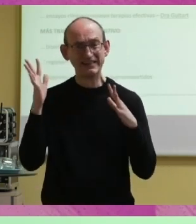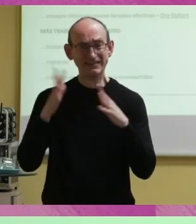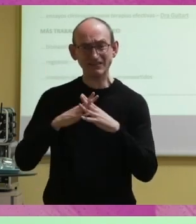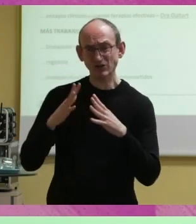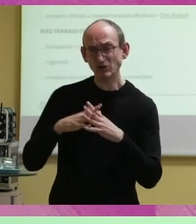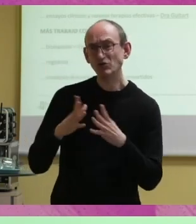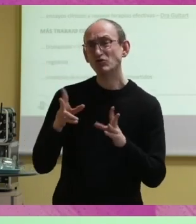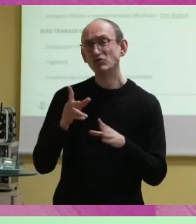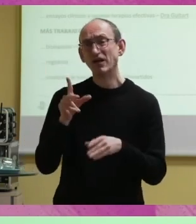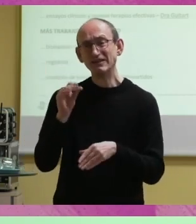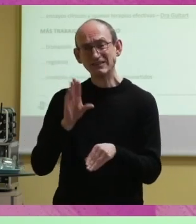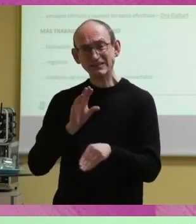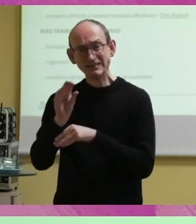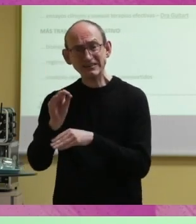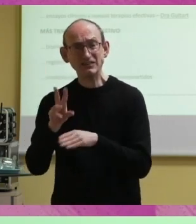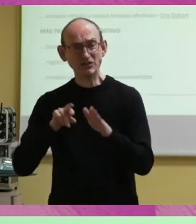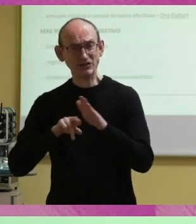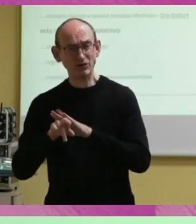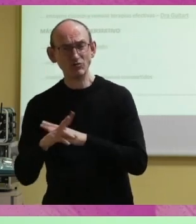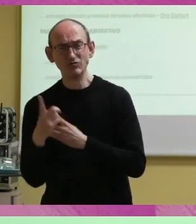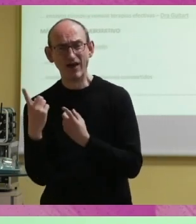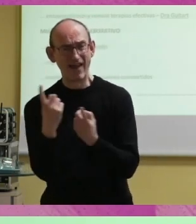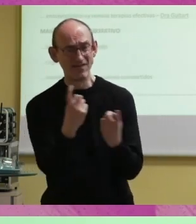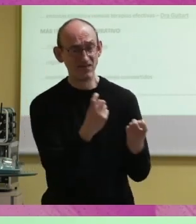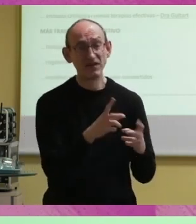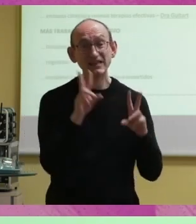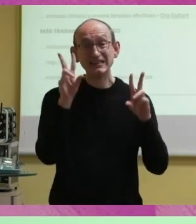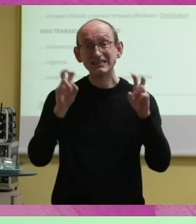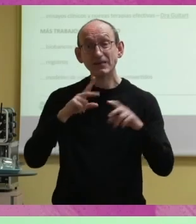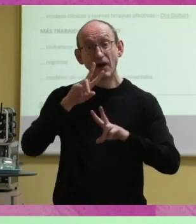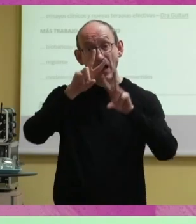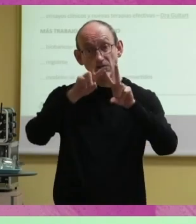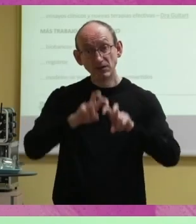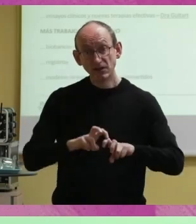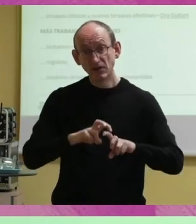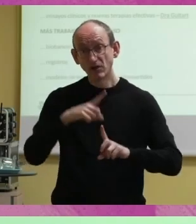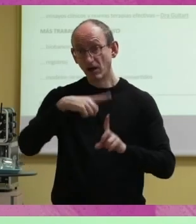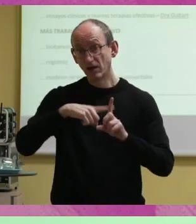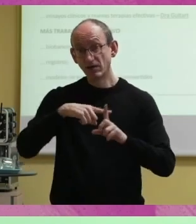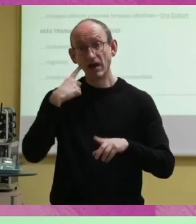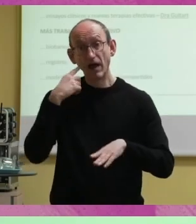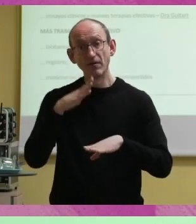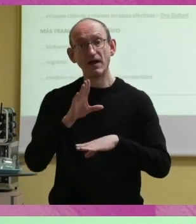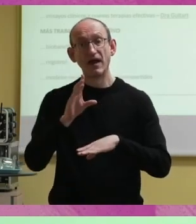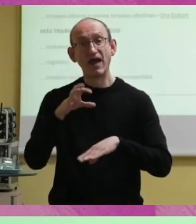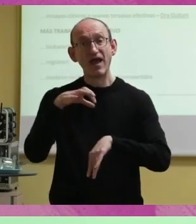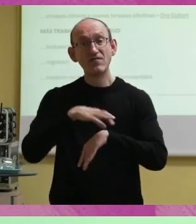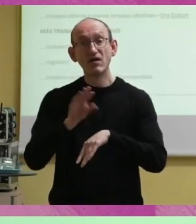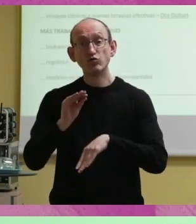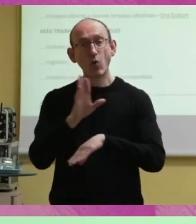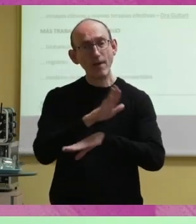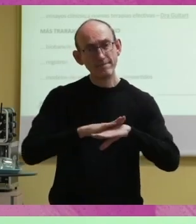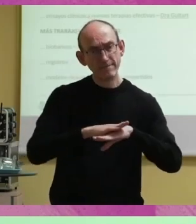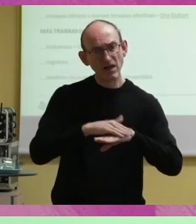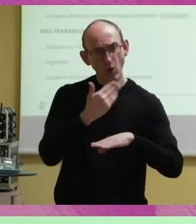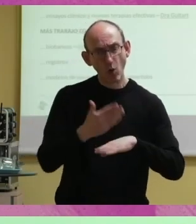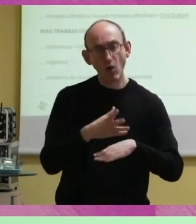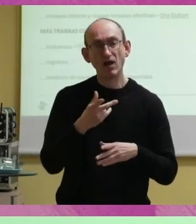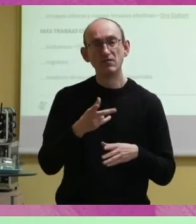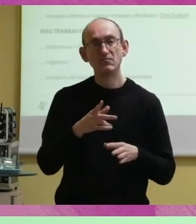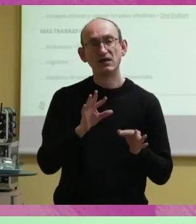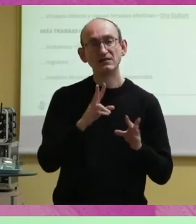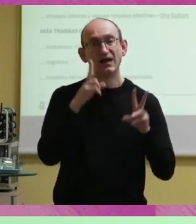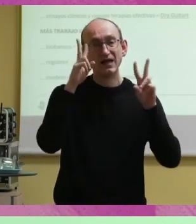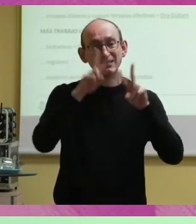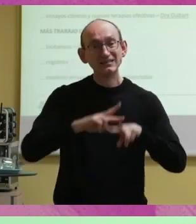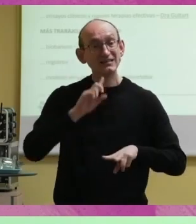infraestructura, más inversión y recursos. A nivel de investigación, pues para saber las bases de estas enfermedades, mejorar los circuitos